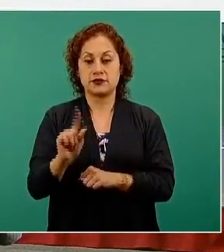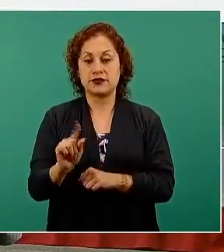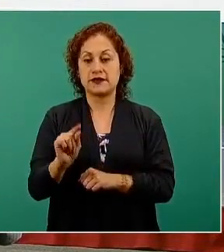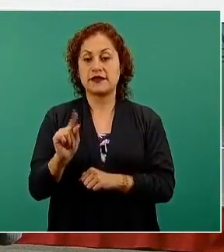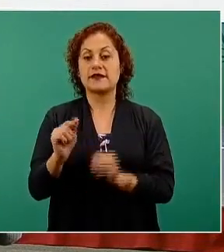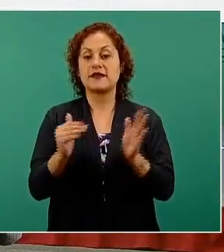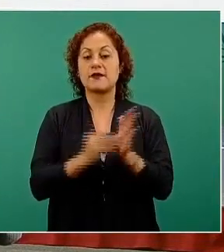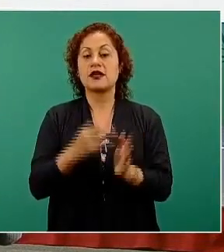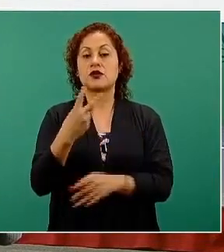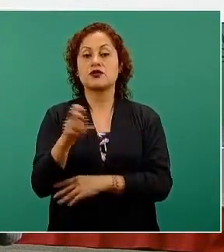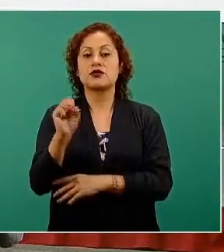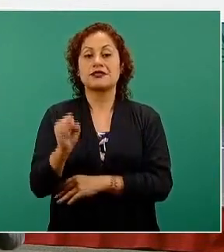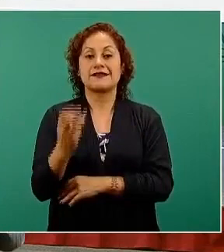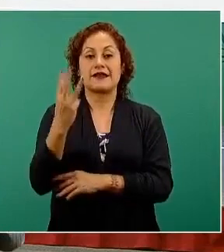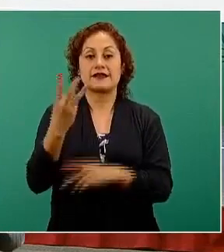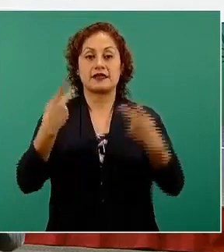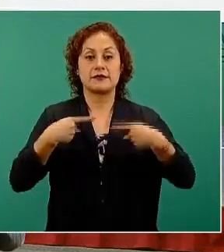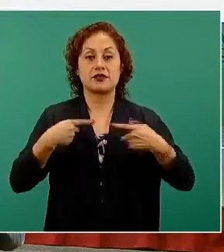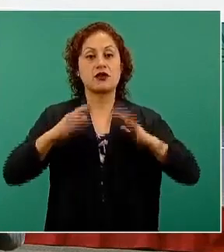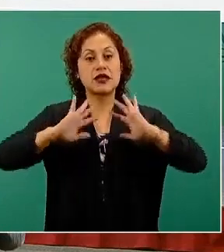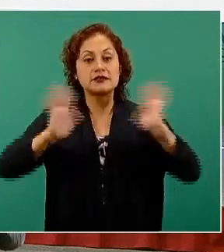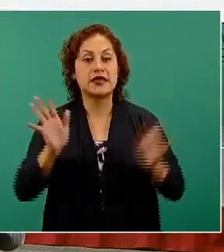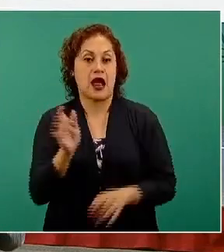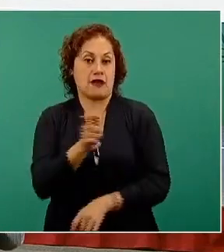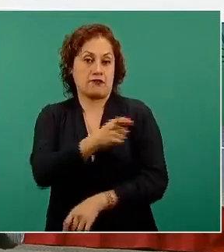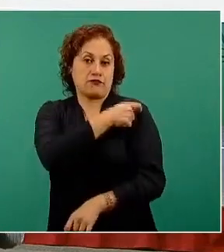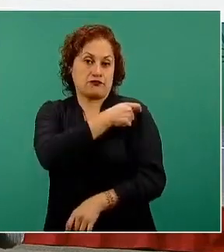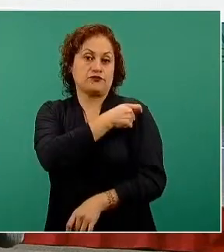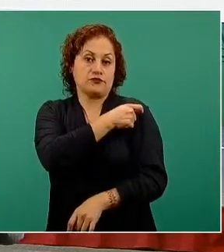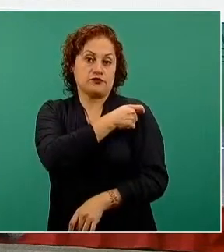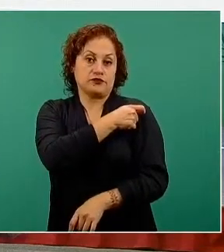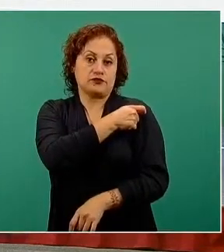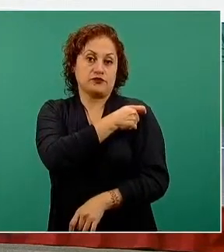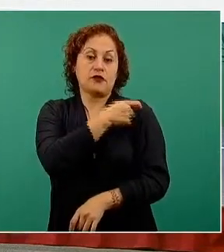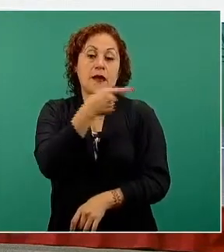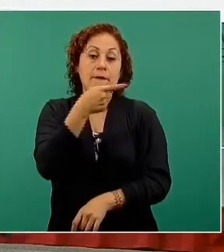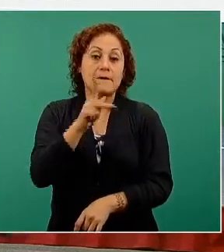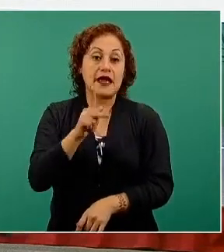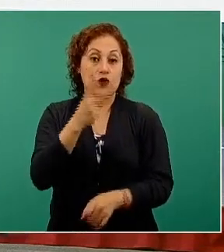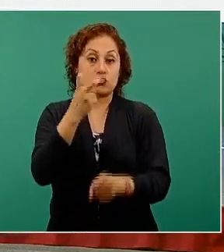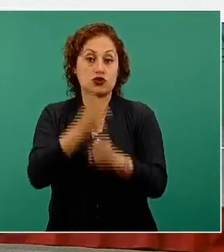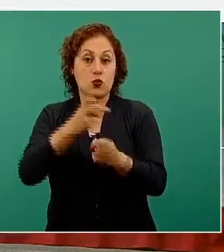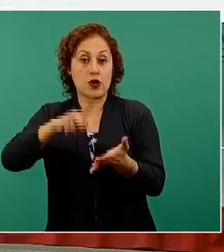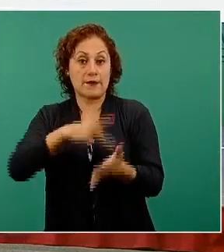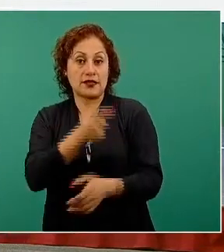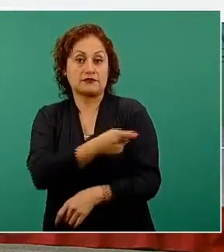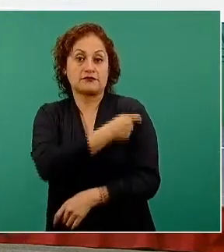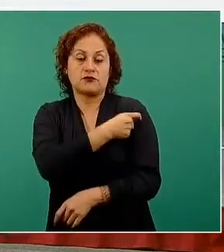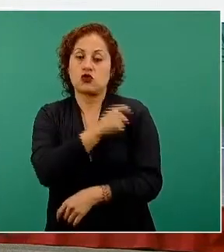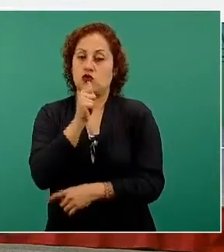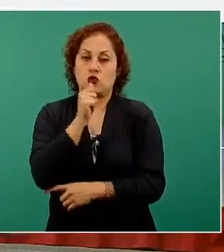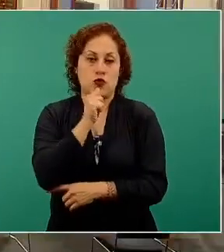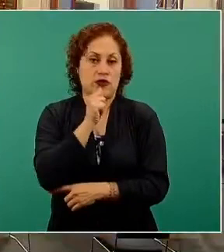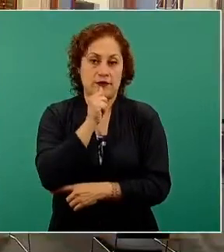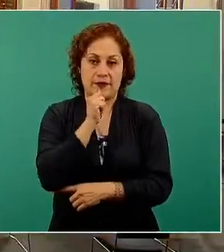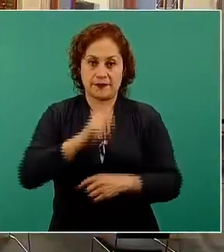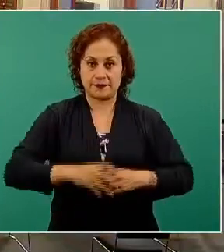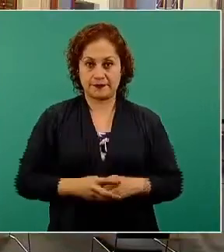1.670.263 adultos mayores que ya recibieron su primera dosis y actualmente ninguno ha recibido su segunda dosis. La